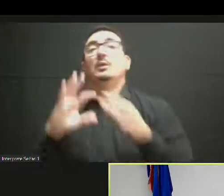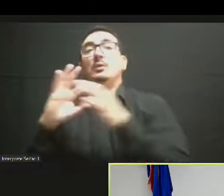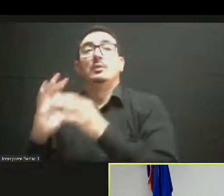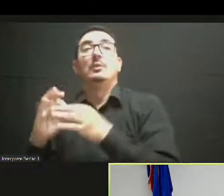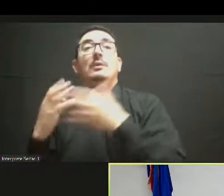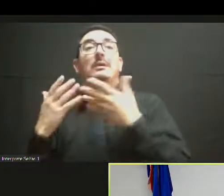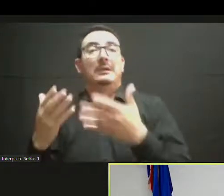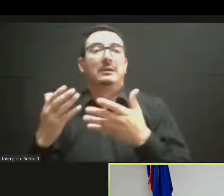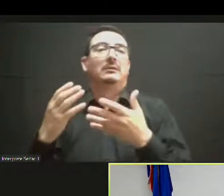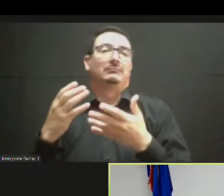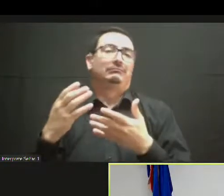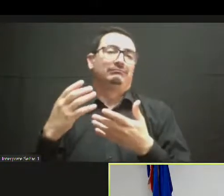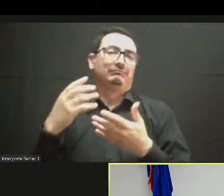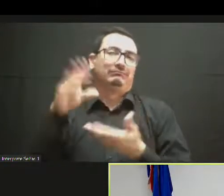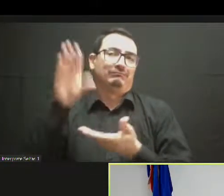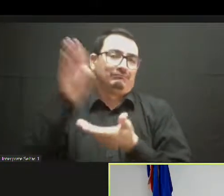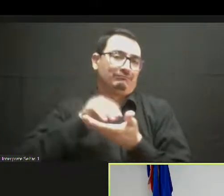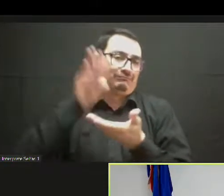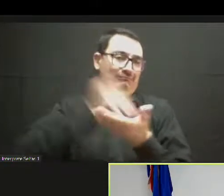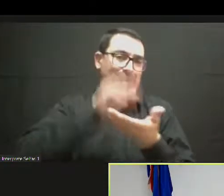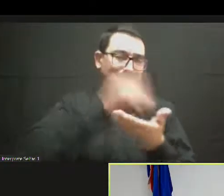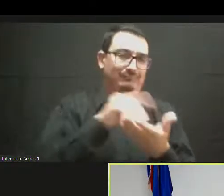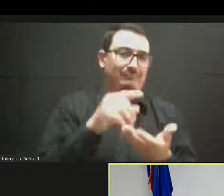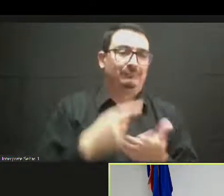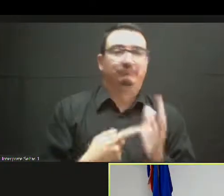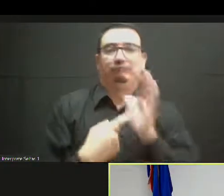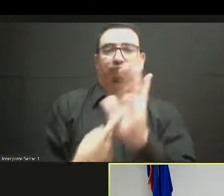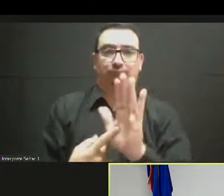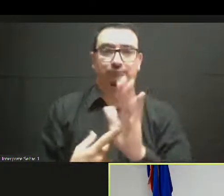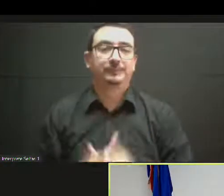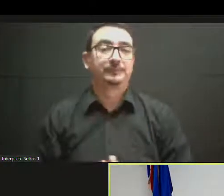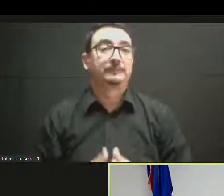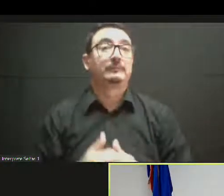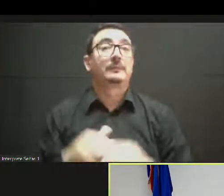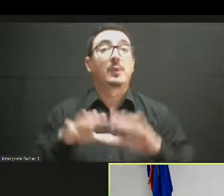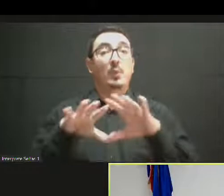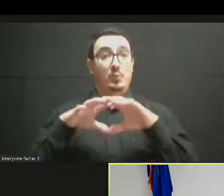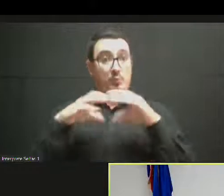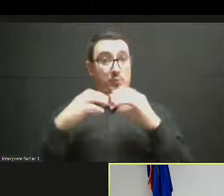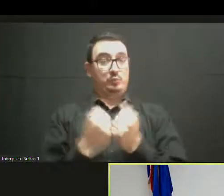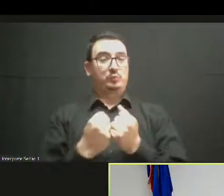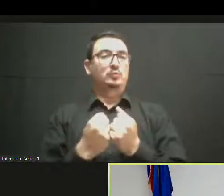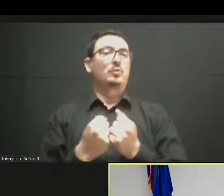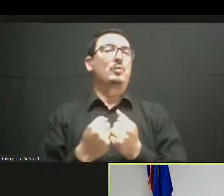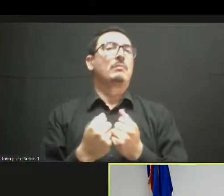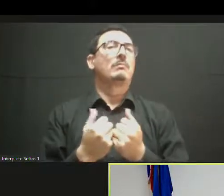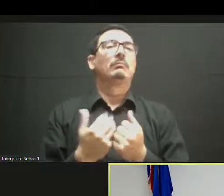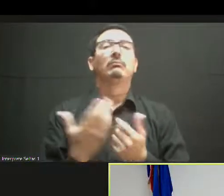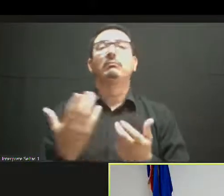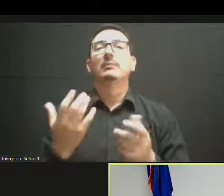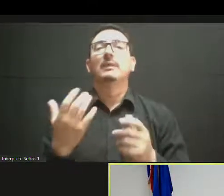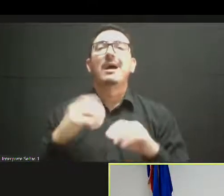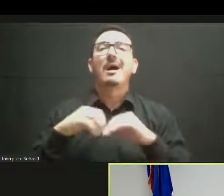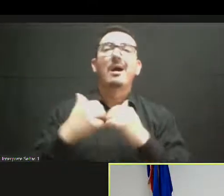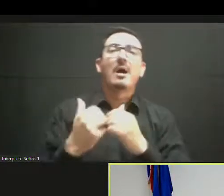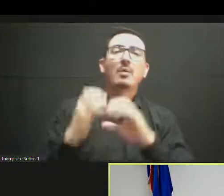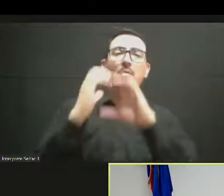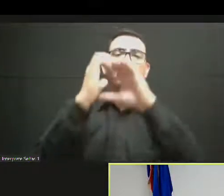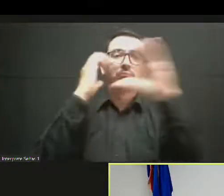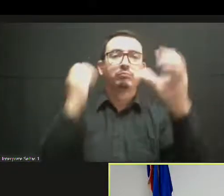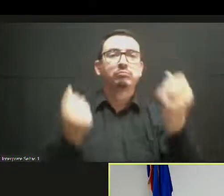datos. También tenemos una mesa sobre logística y transporte y